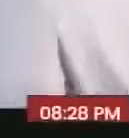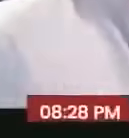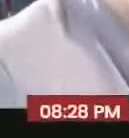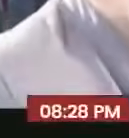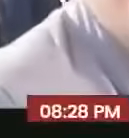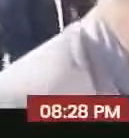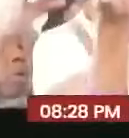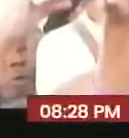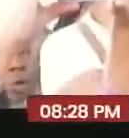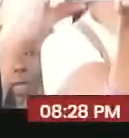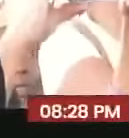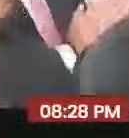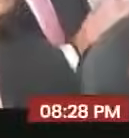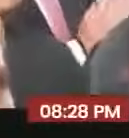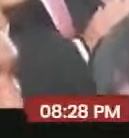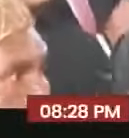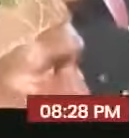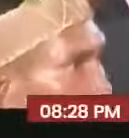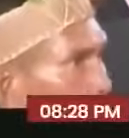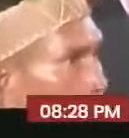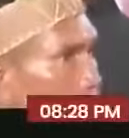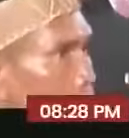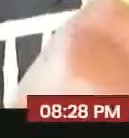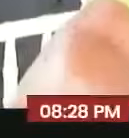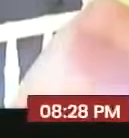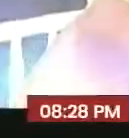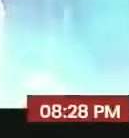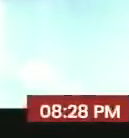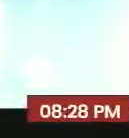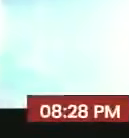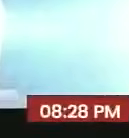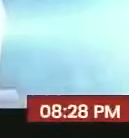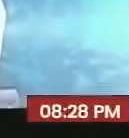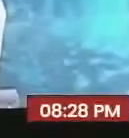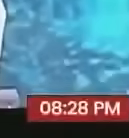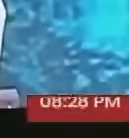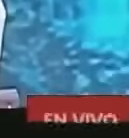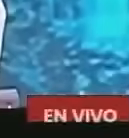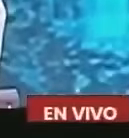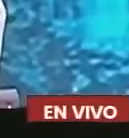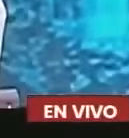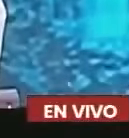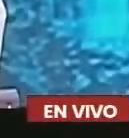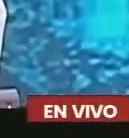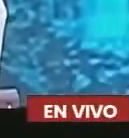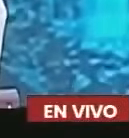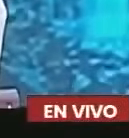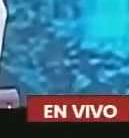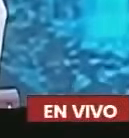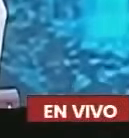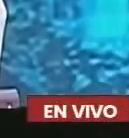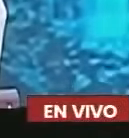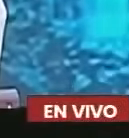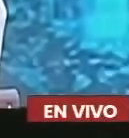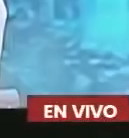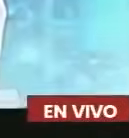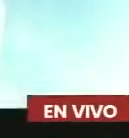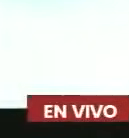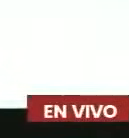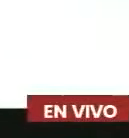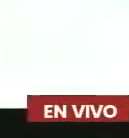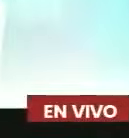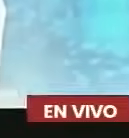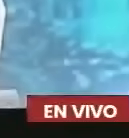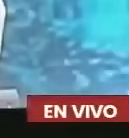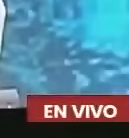fuerza política del país para ese quinto consenso, que es el consenso de que Venezuela debe recuperar